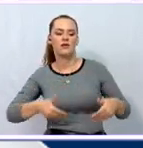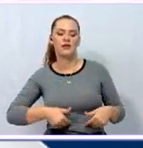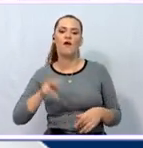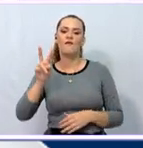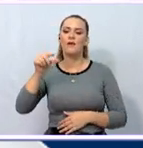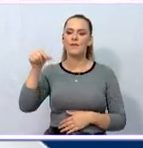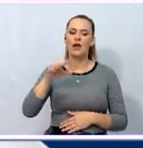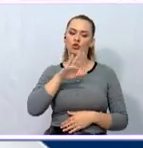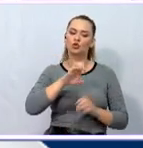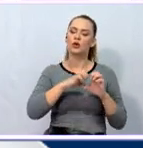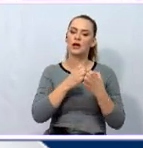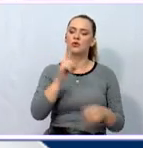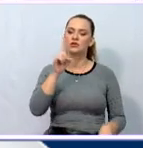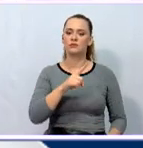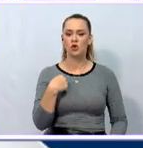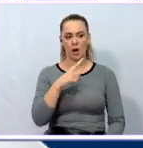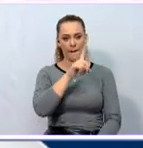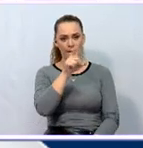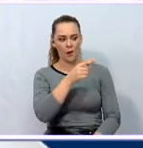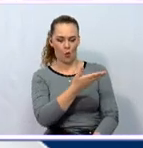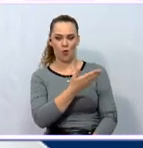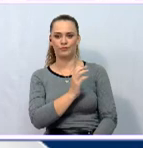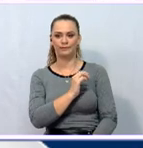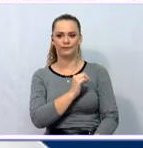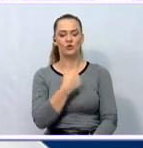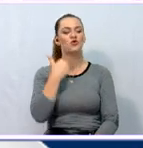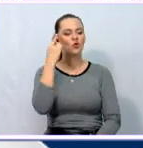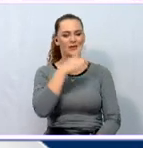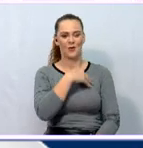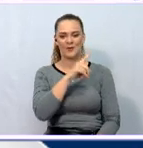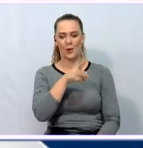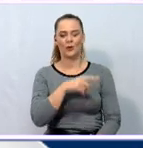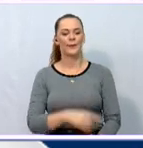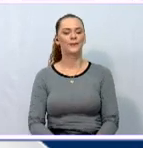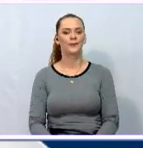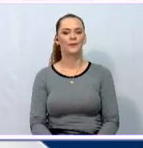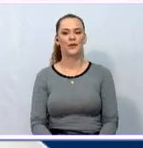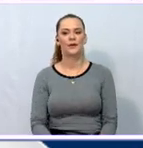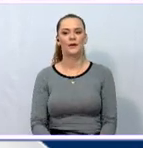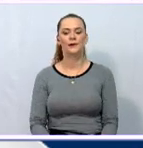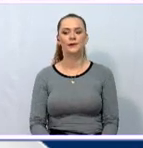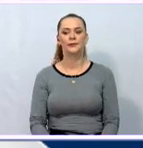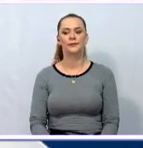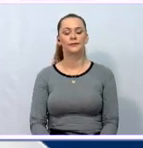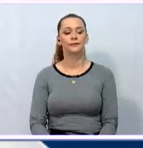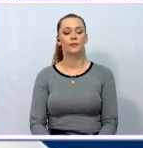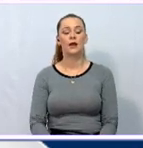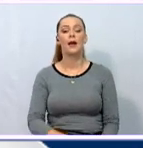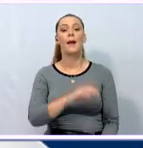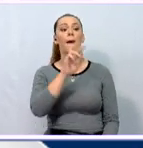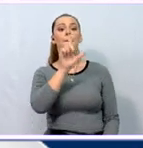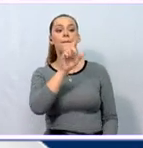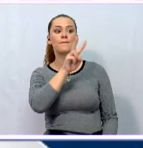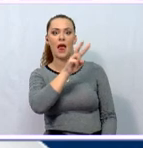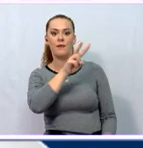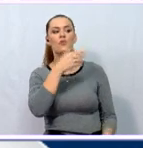Vladimir que te pregunto muy puntual para dejarte una picando que yo sé que te va a gustar Dale yo sé que te va a gustar Vladimir es un muy